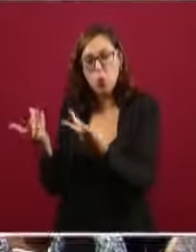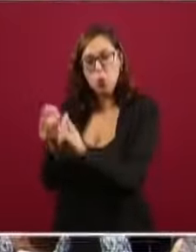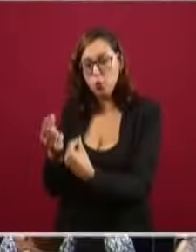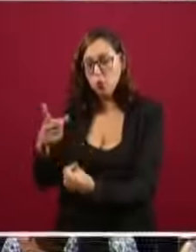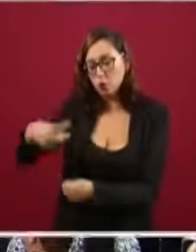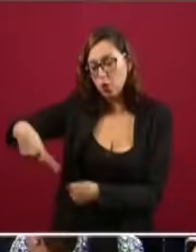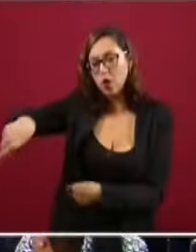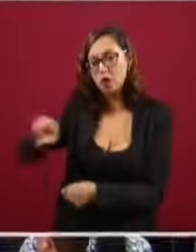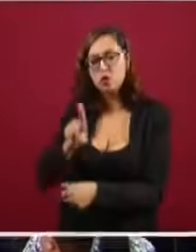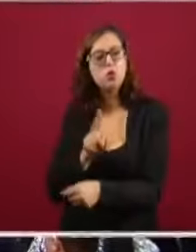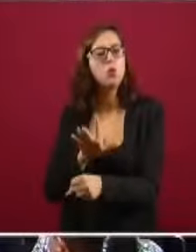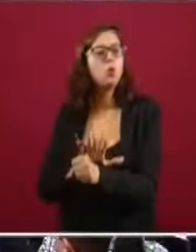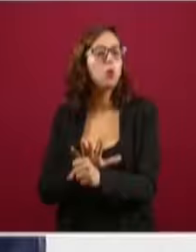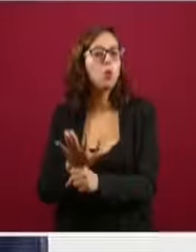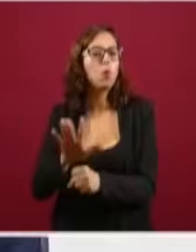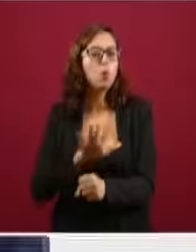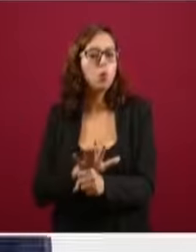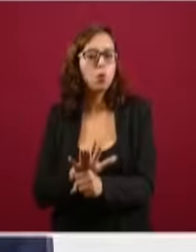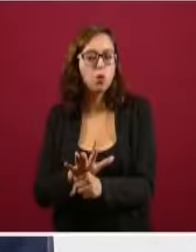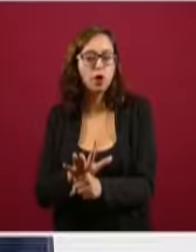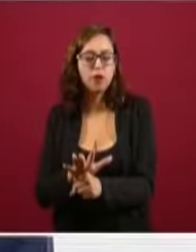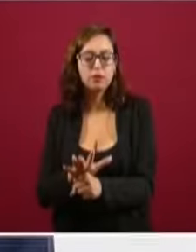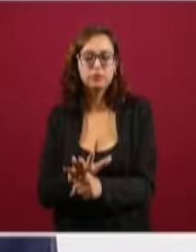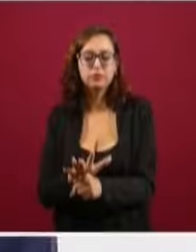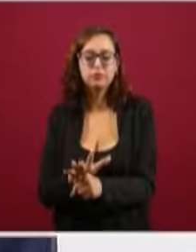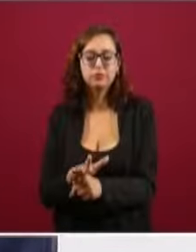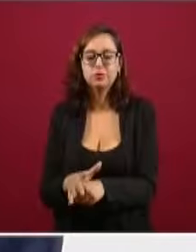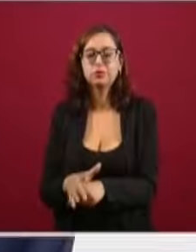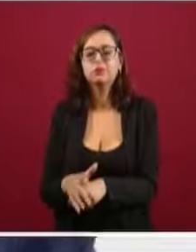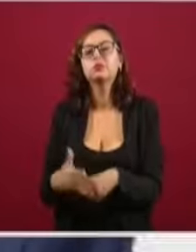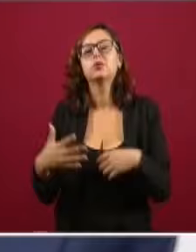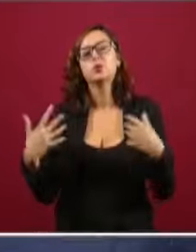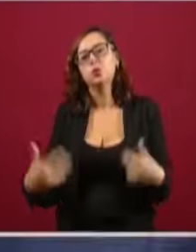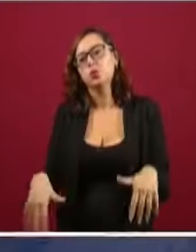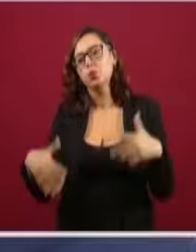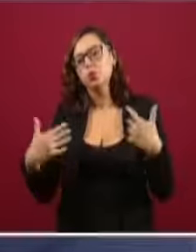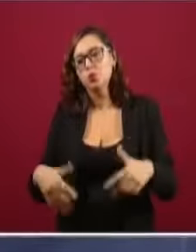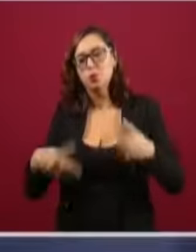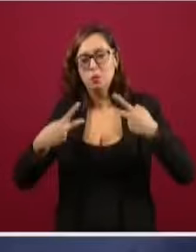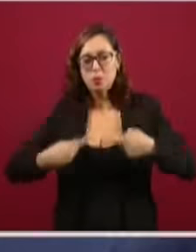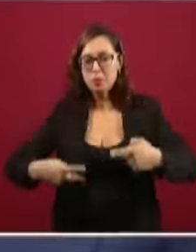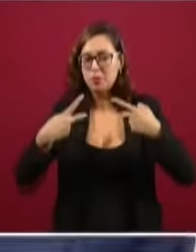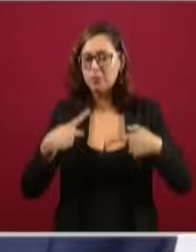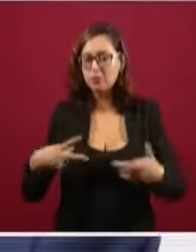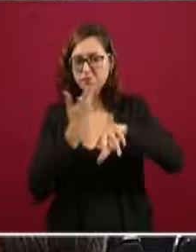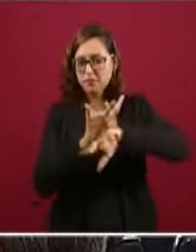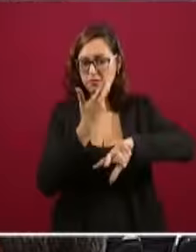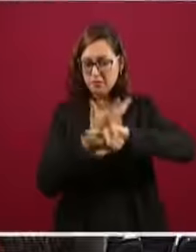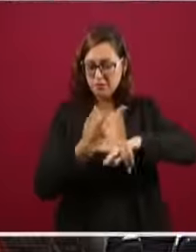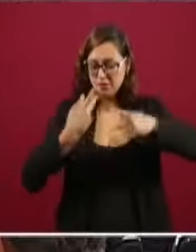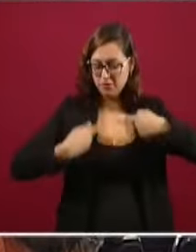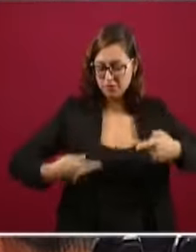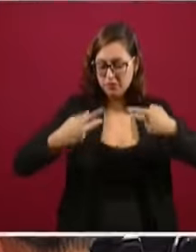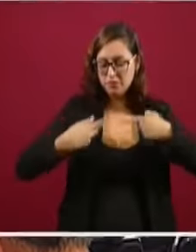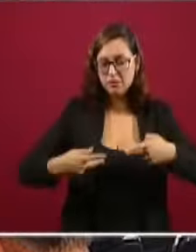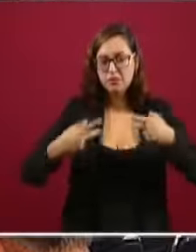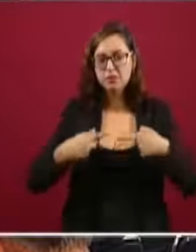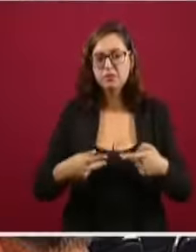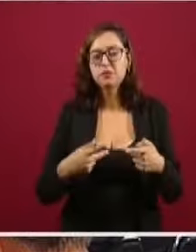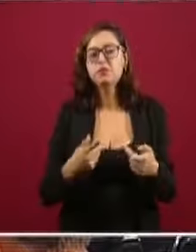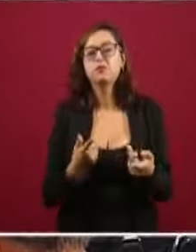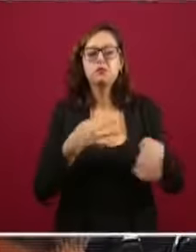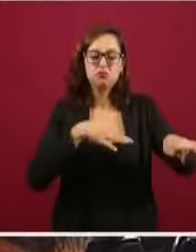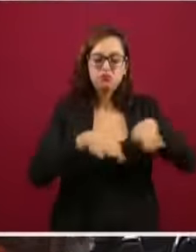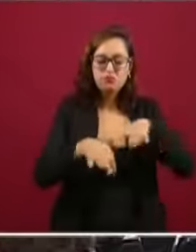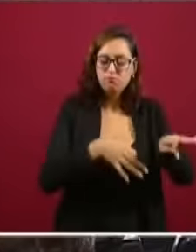sentido, dijo que el combate a la corrupción es en serio, ni huachicol arriba, ni huachicol abajo. Ante invitados especiales y